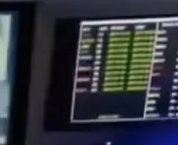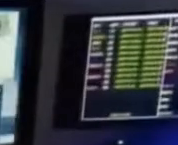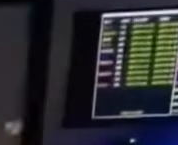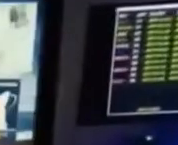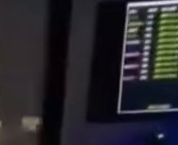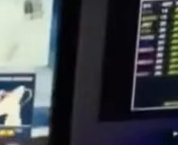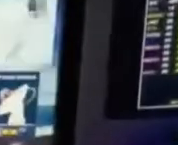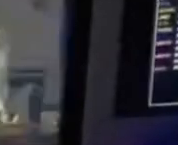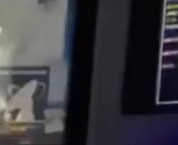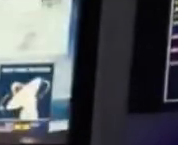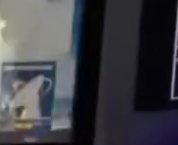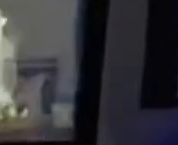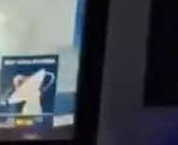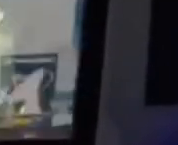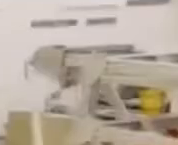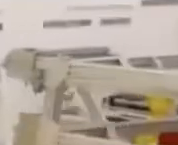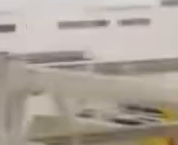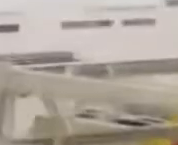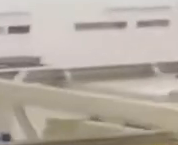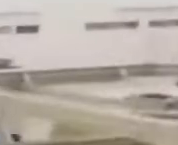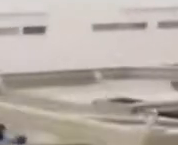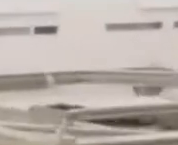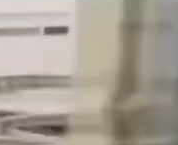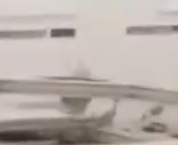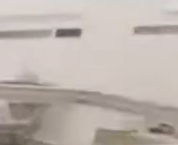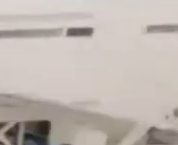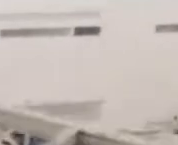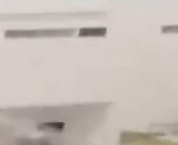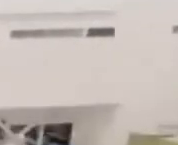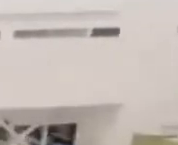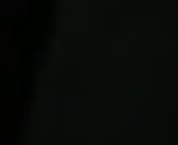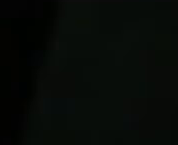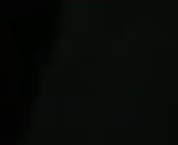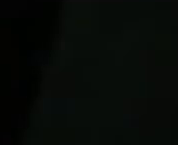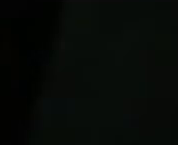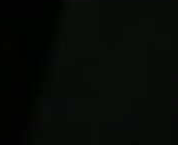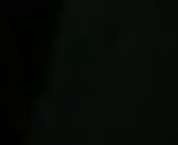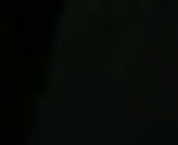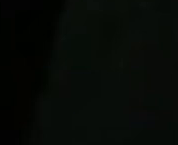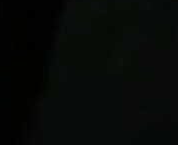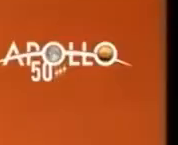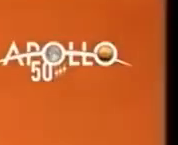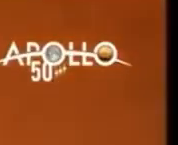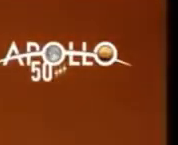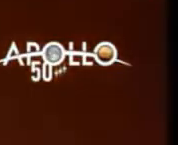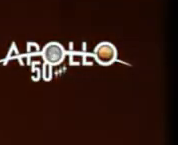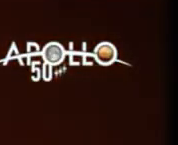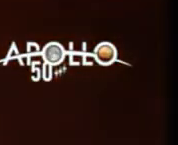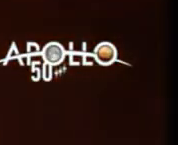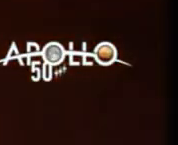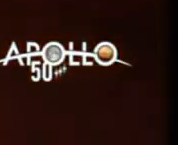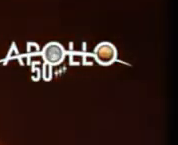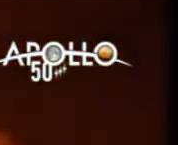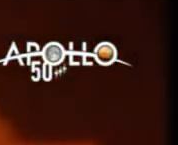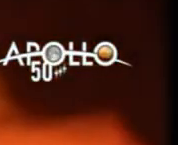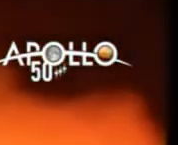Unidos, donde lo que se probó fue el refuerzo del sistema de lanzamiento espacial. Van probando todas las partes que llevan